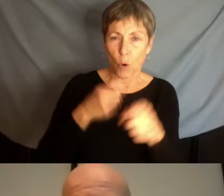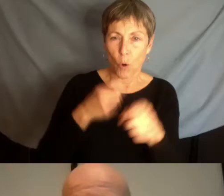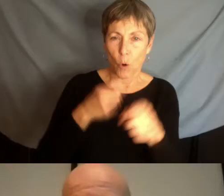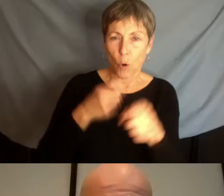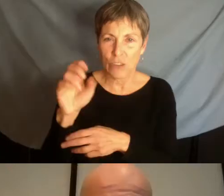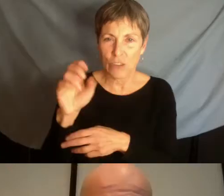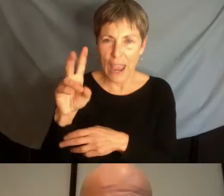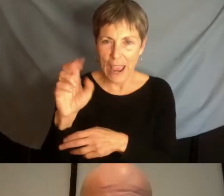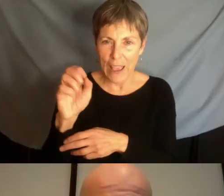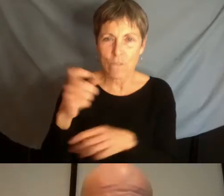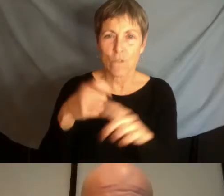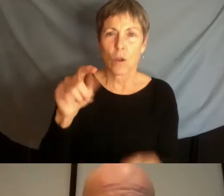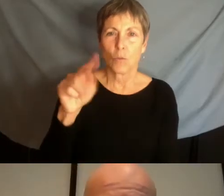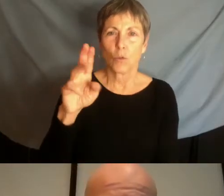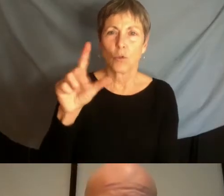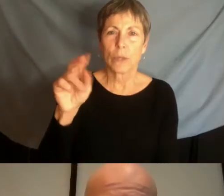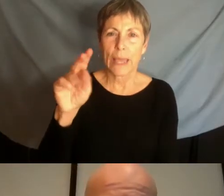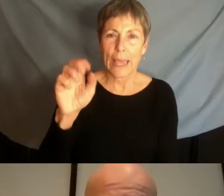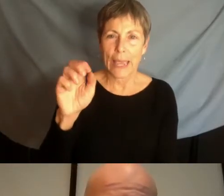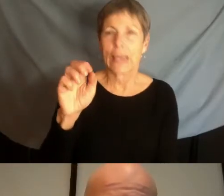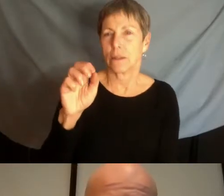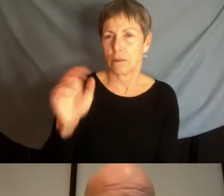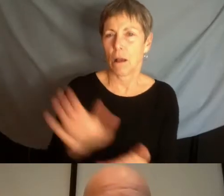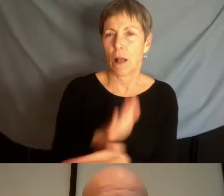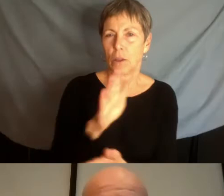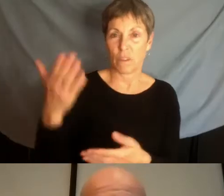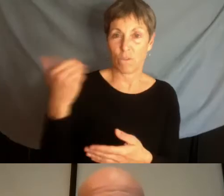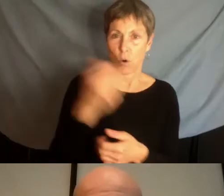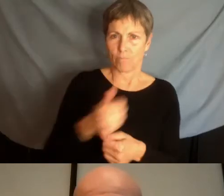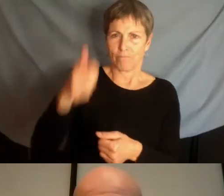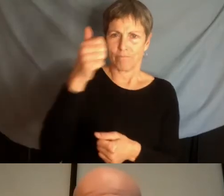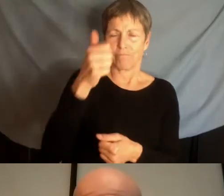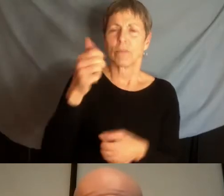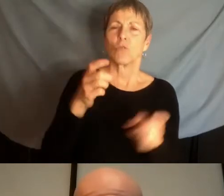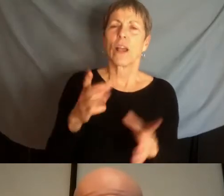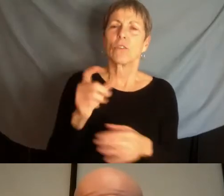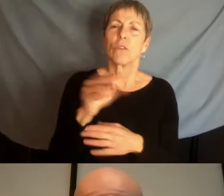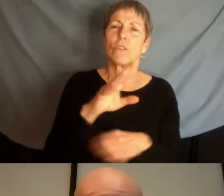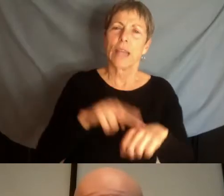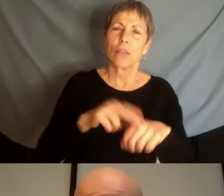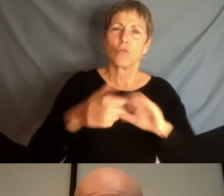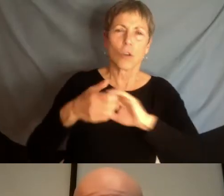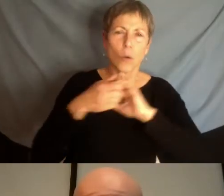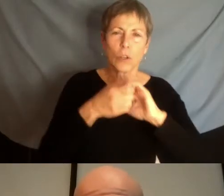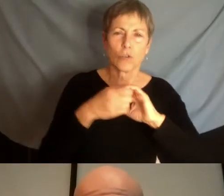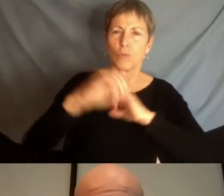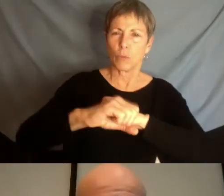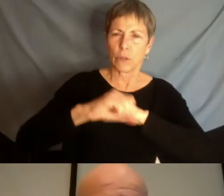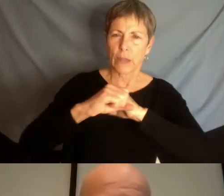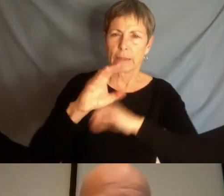contra de la Comisión Municipal de Iniciativa de Tortura en la Universidad de Tulane, el Instituto de